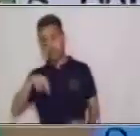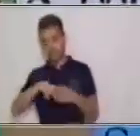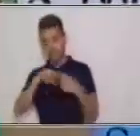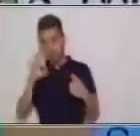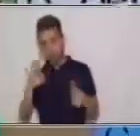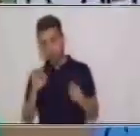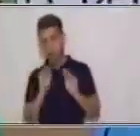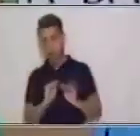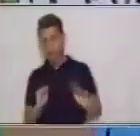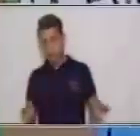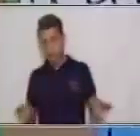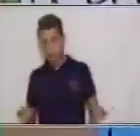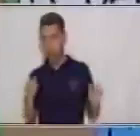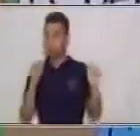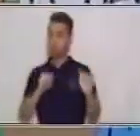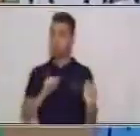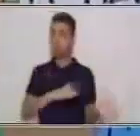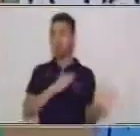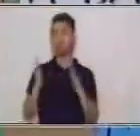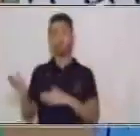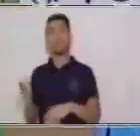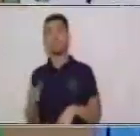la palabra ciudad,